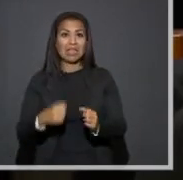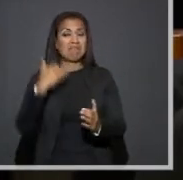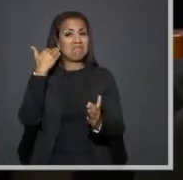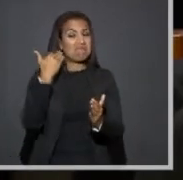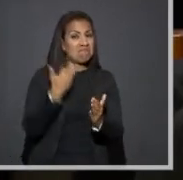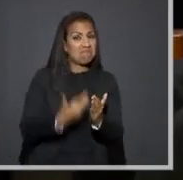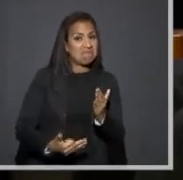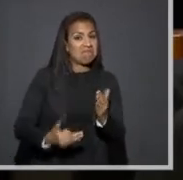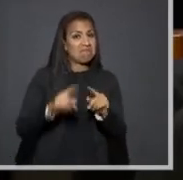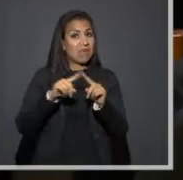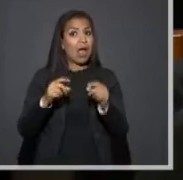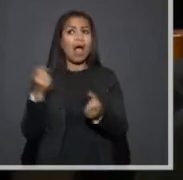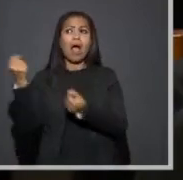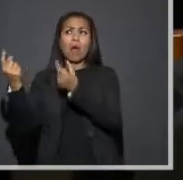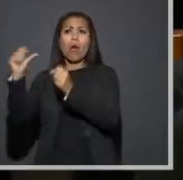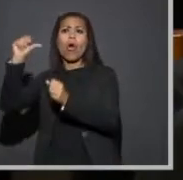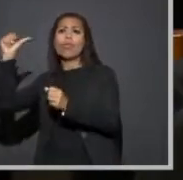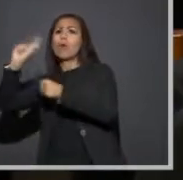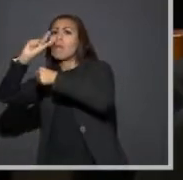países donde no hay corrupción,